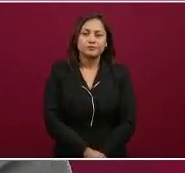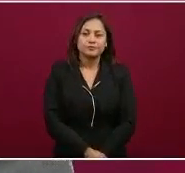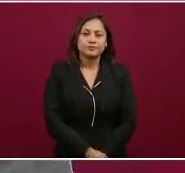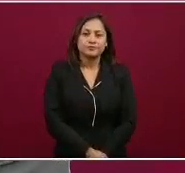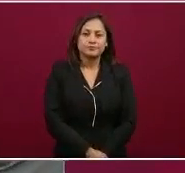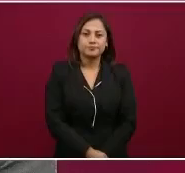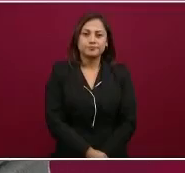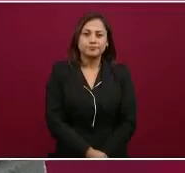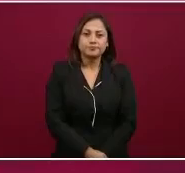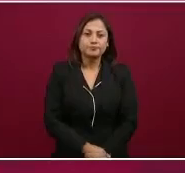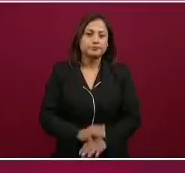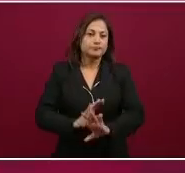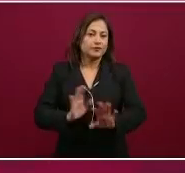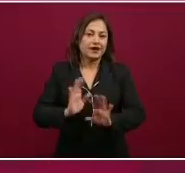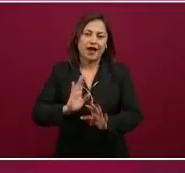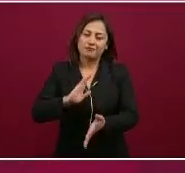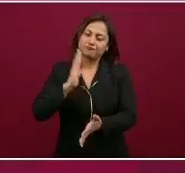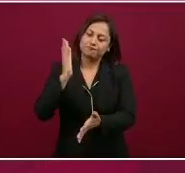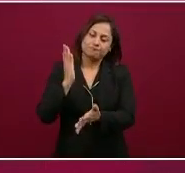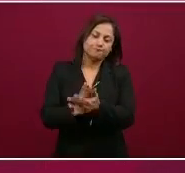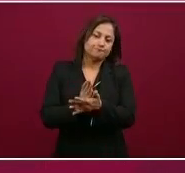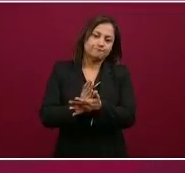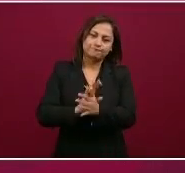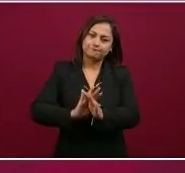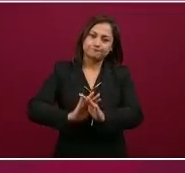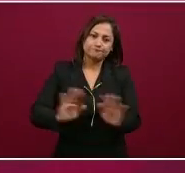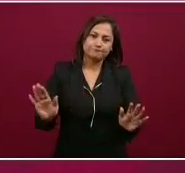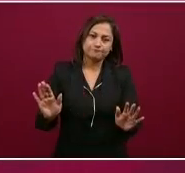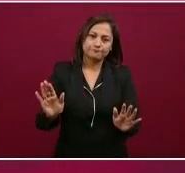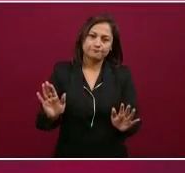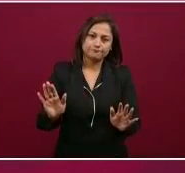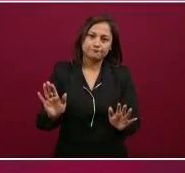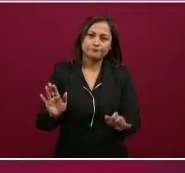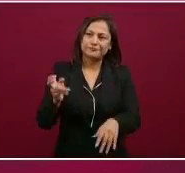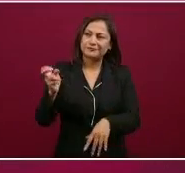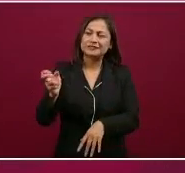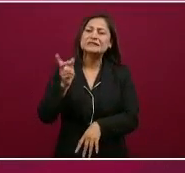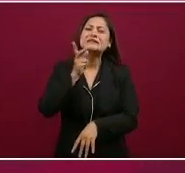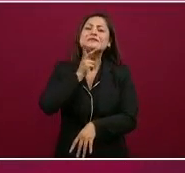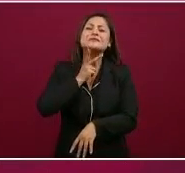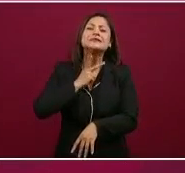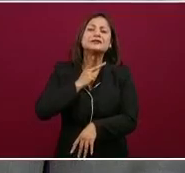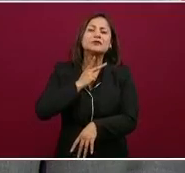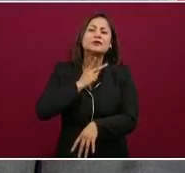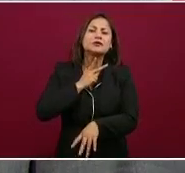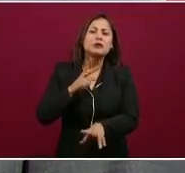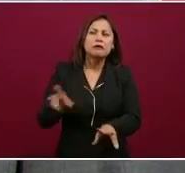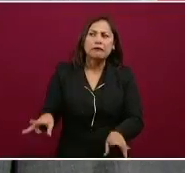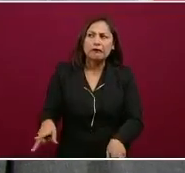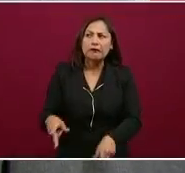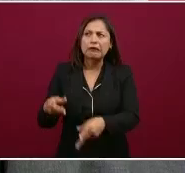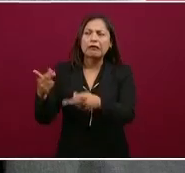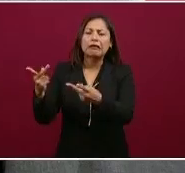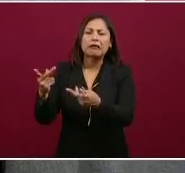Entonces, ya no queremos que ese petróleo